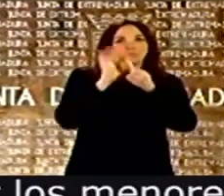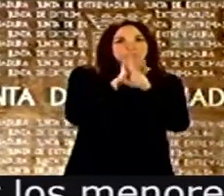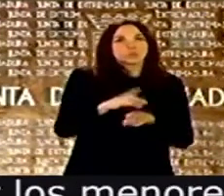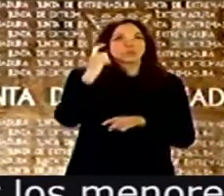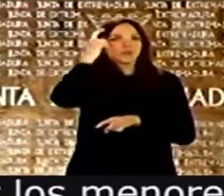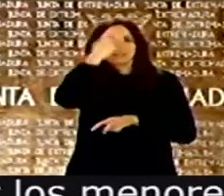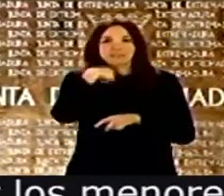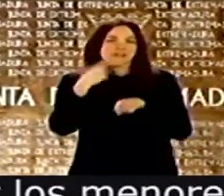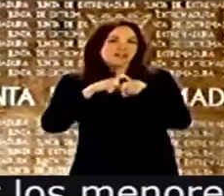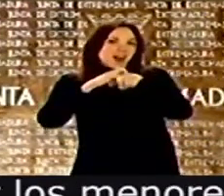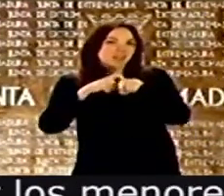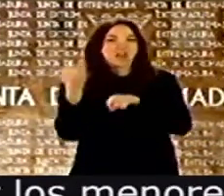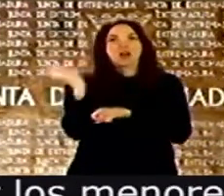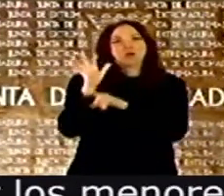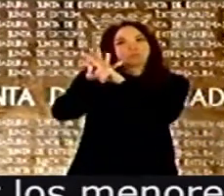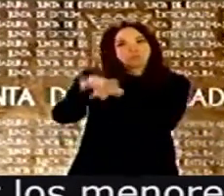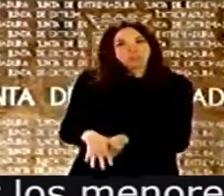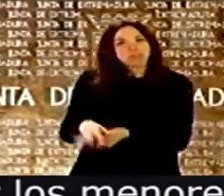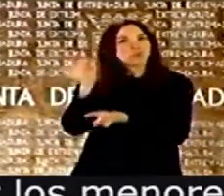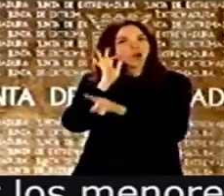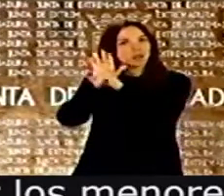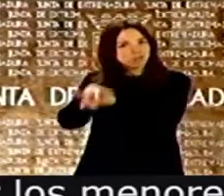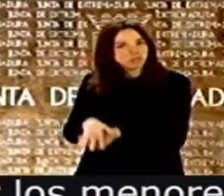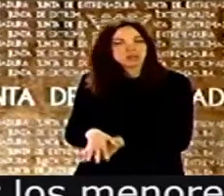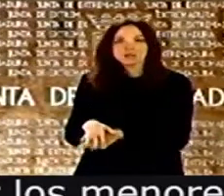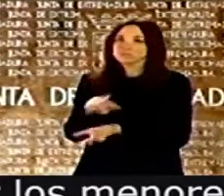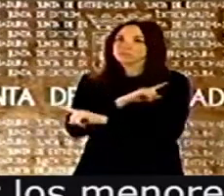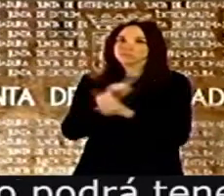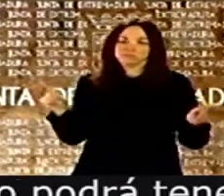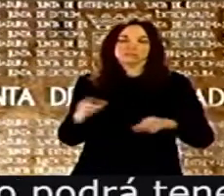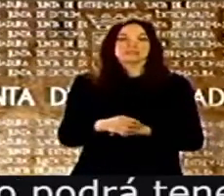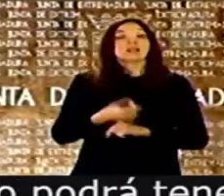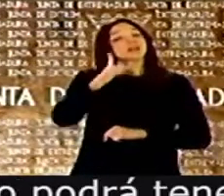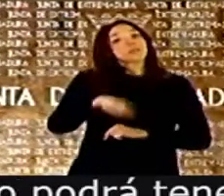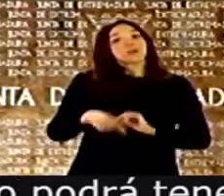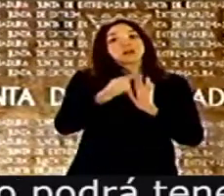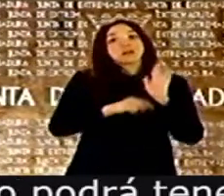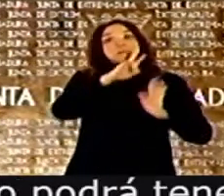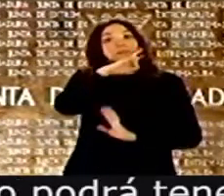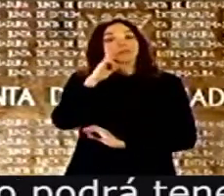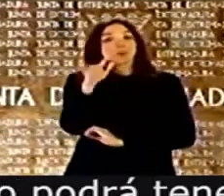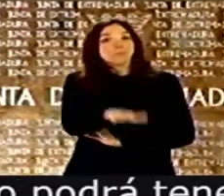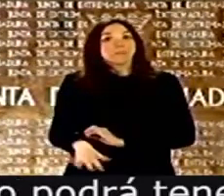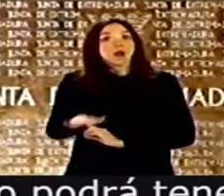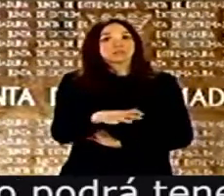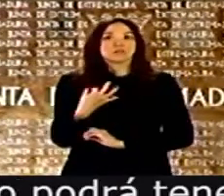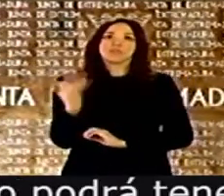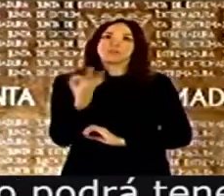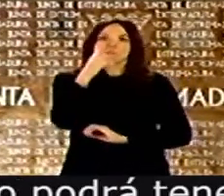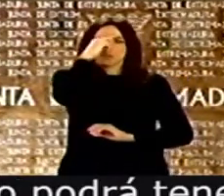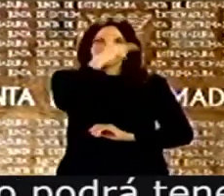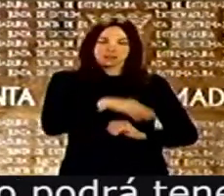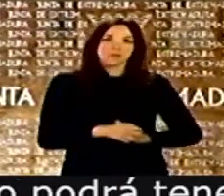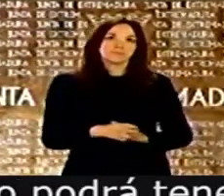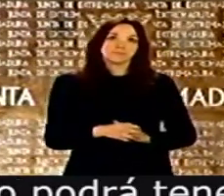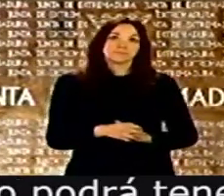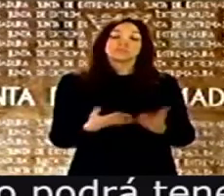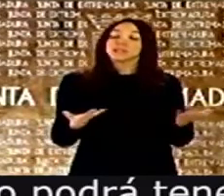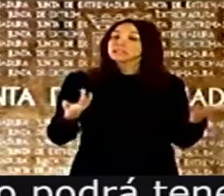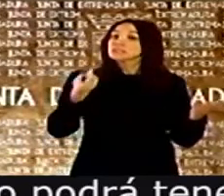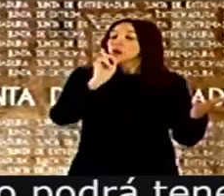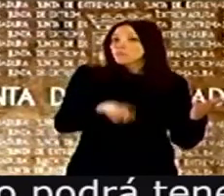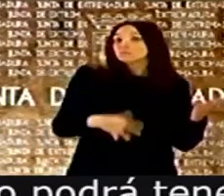deberá cumplir con los principios del juego responsable, respetará los principios básicos del mismo y deberá advertir que la